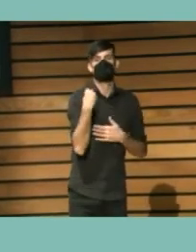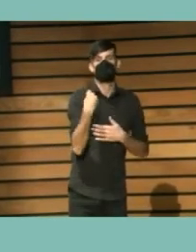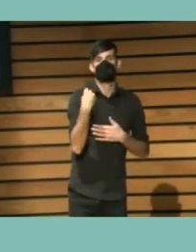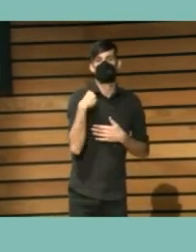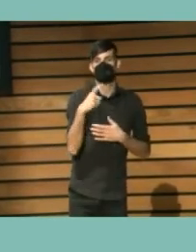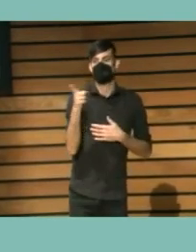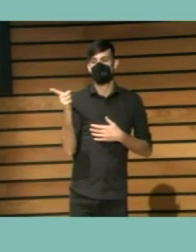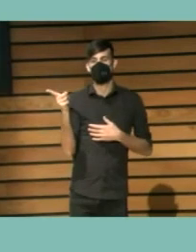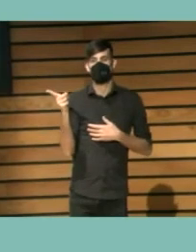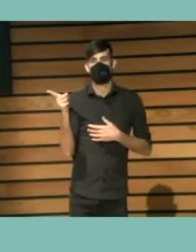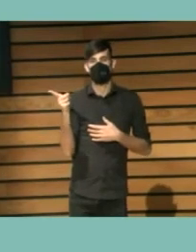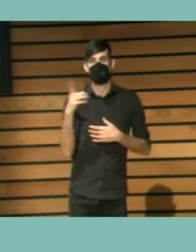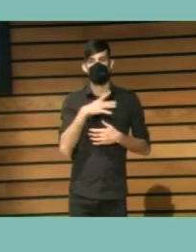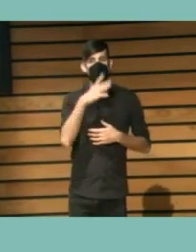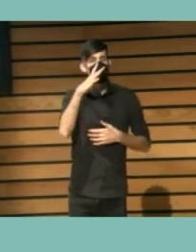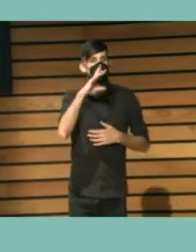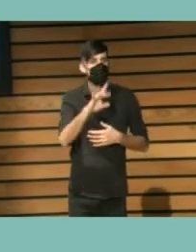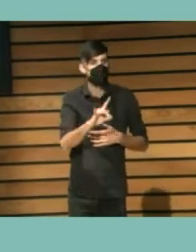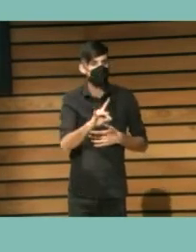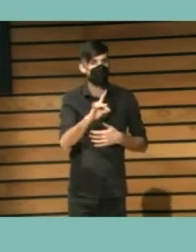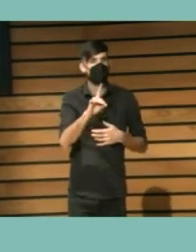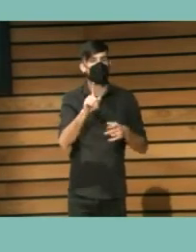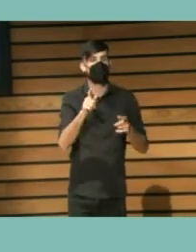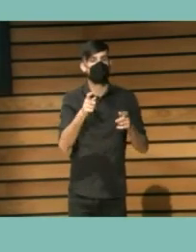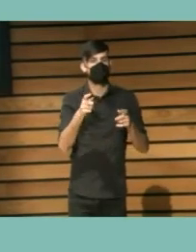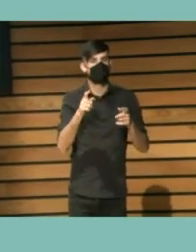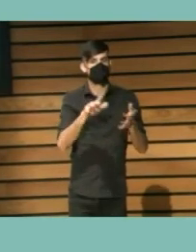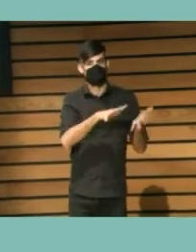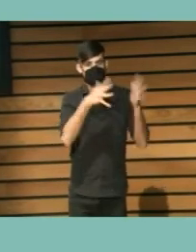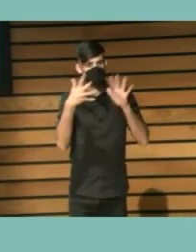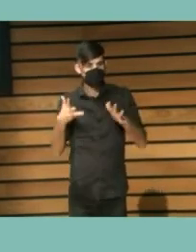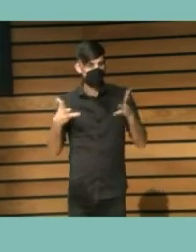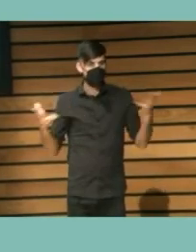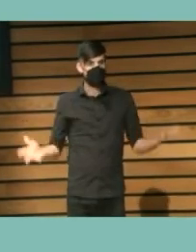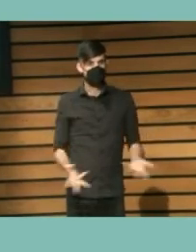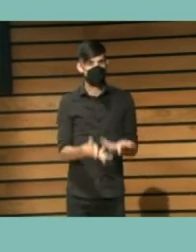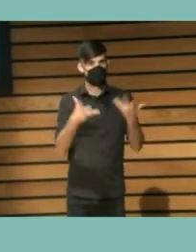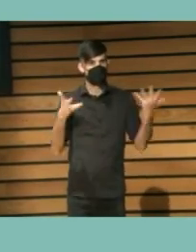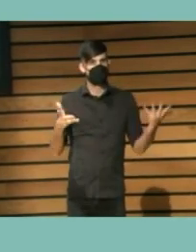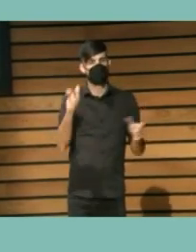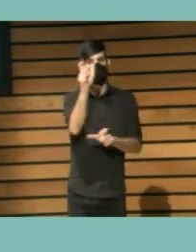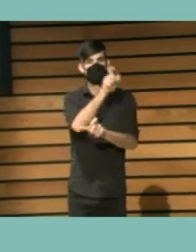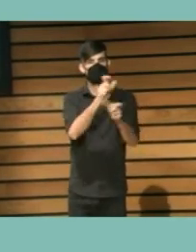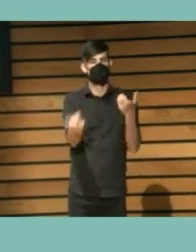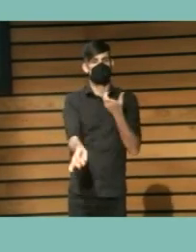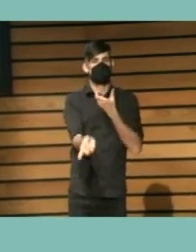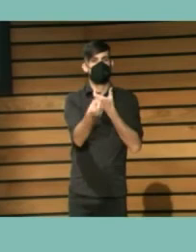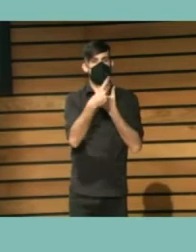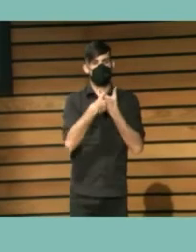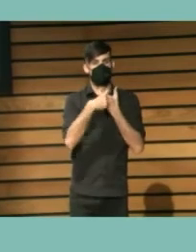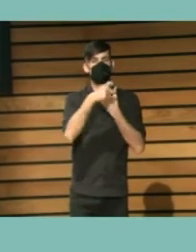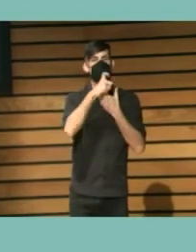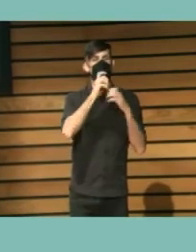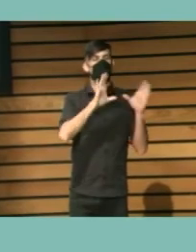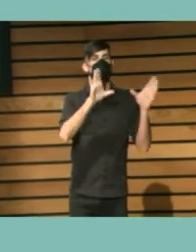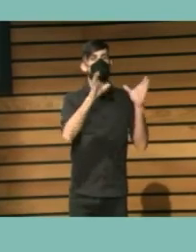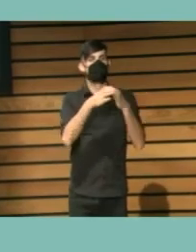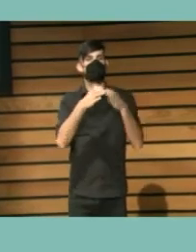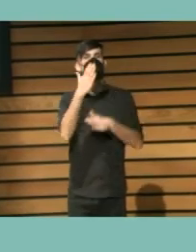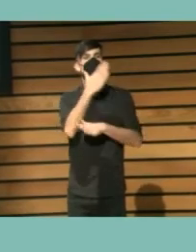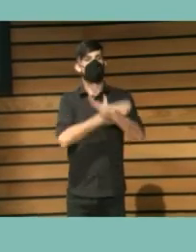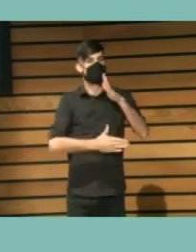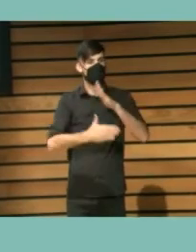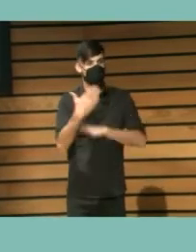podría implementar y fomentar la participación ciudadana activa de los grupos de personas con discapacidad, más